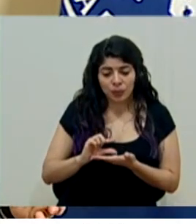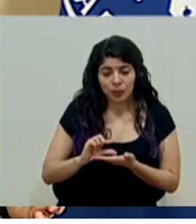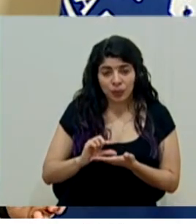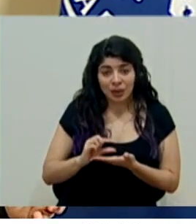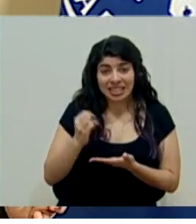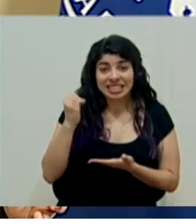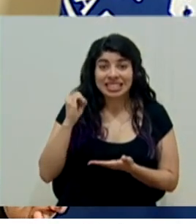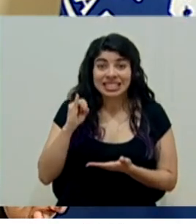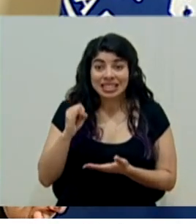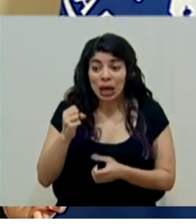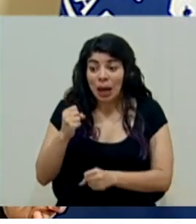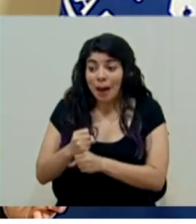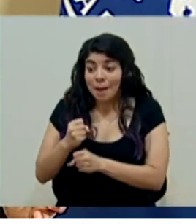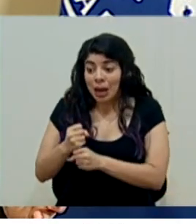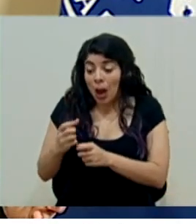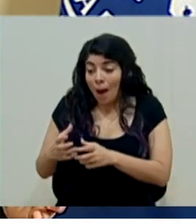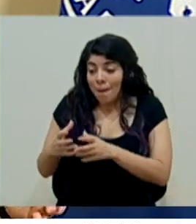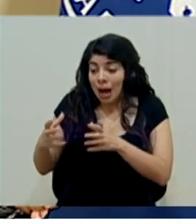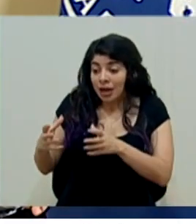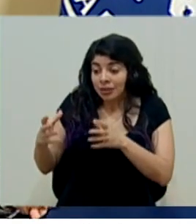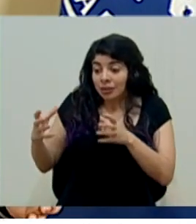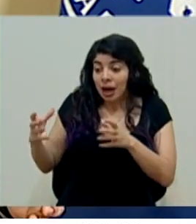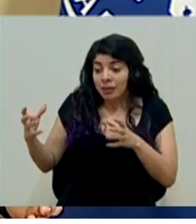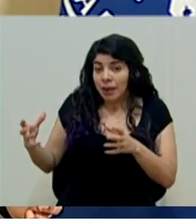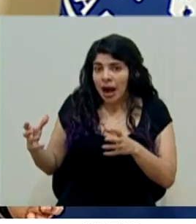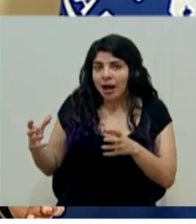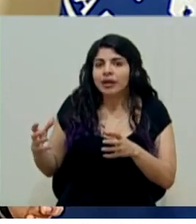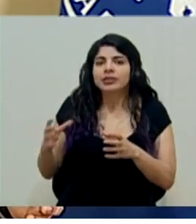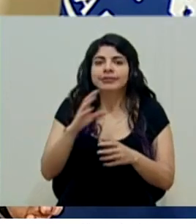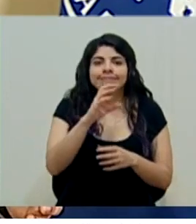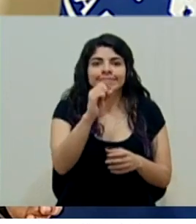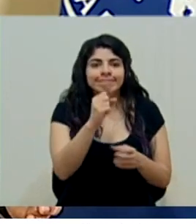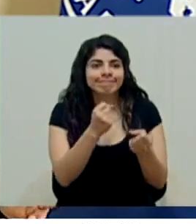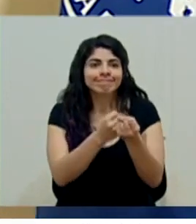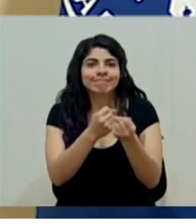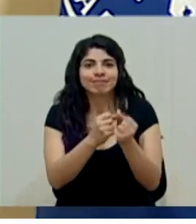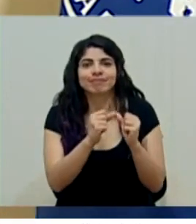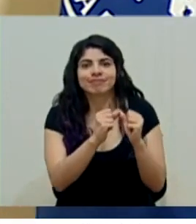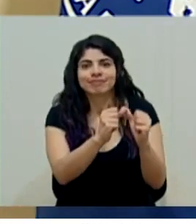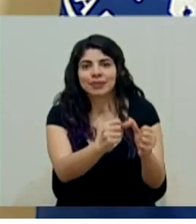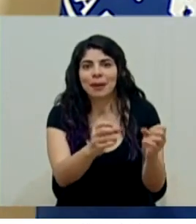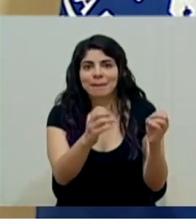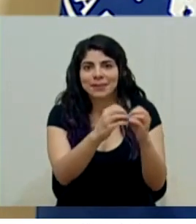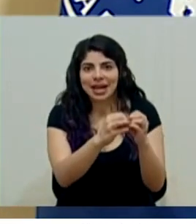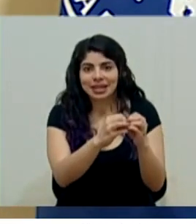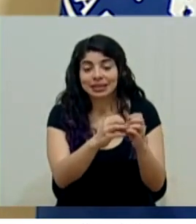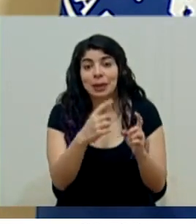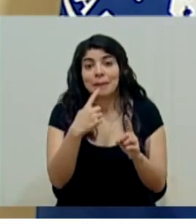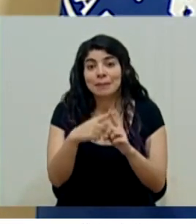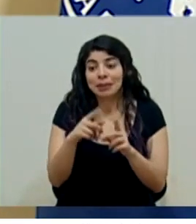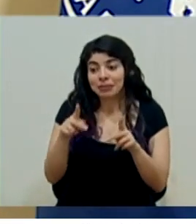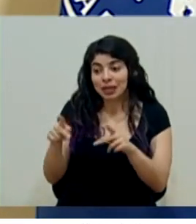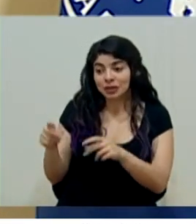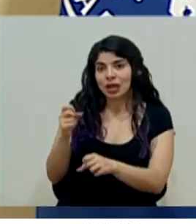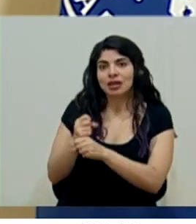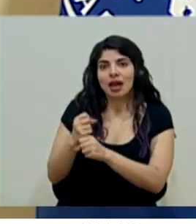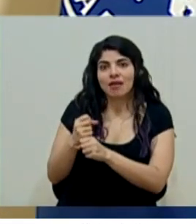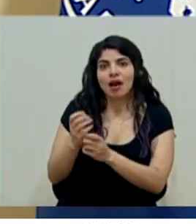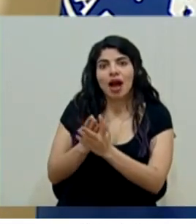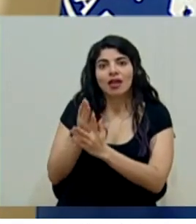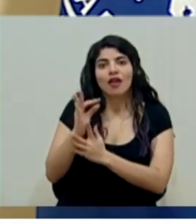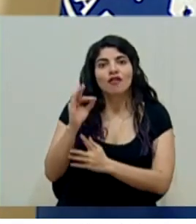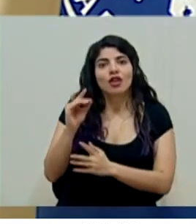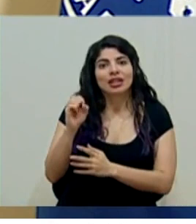más empleo tengamos, sostenemos mejor la caja y nosotros garantizamos el empleo vía